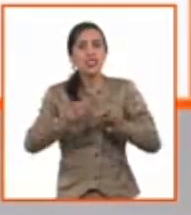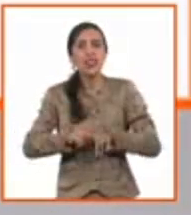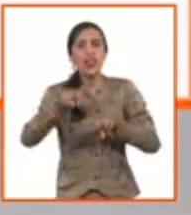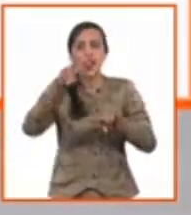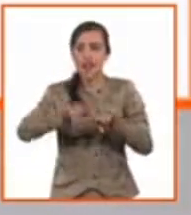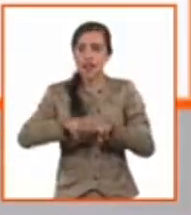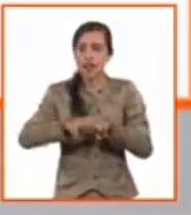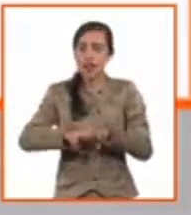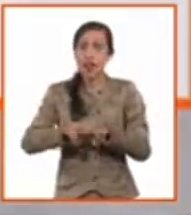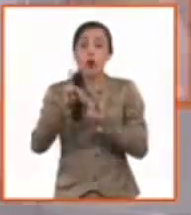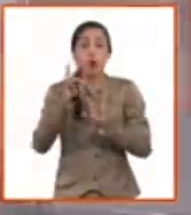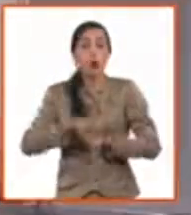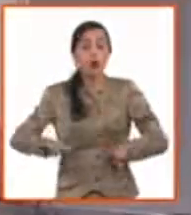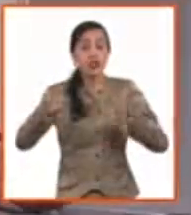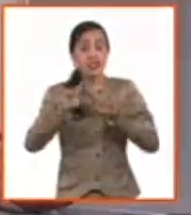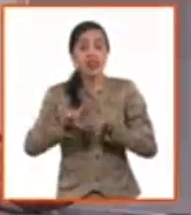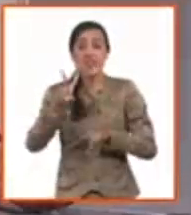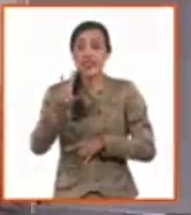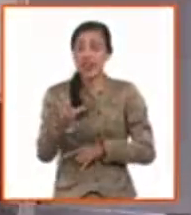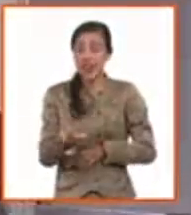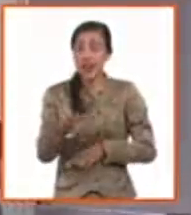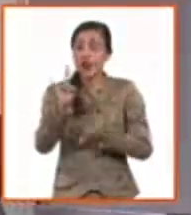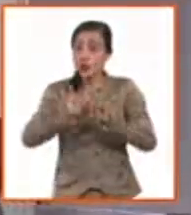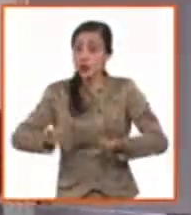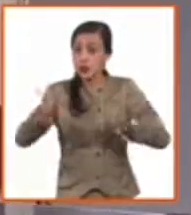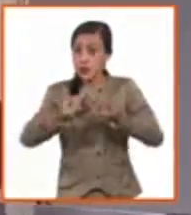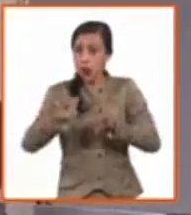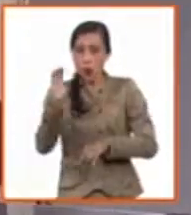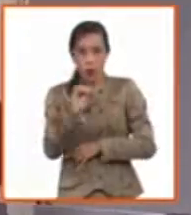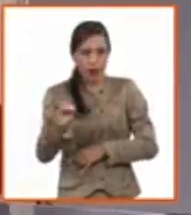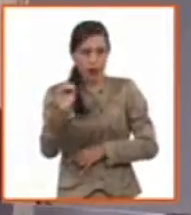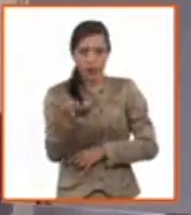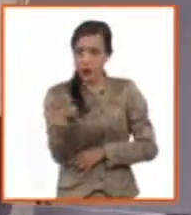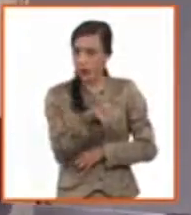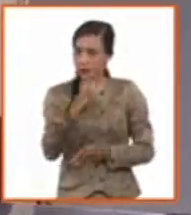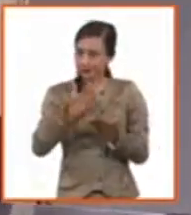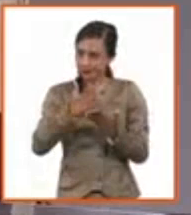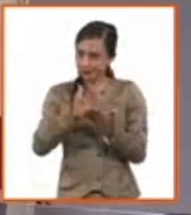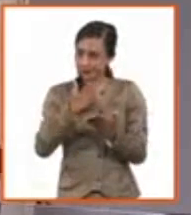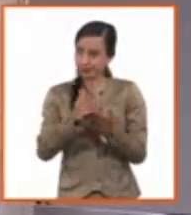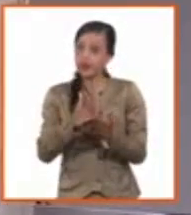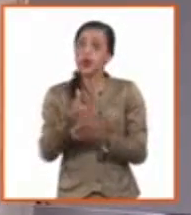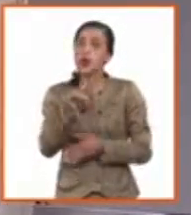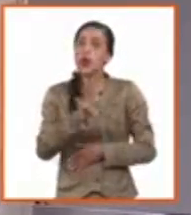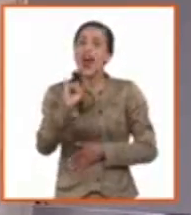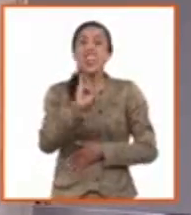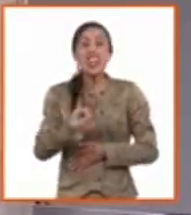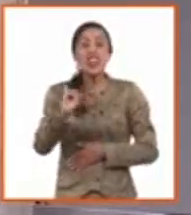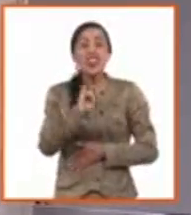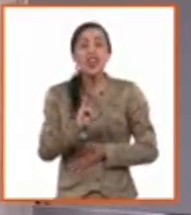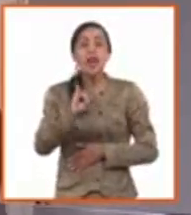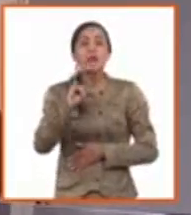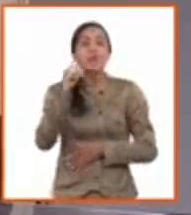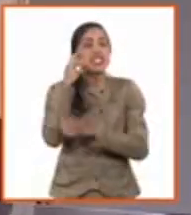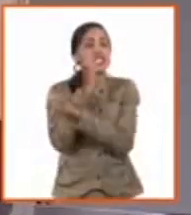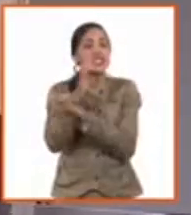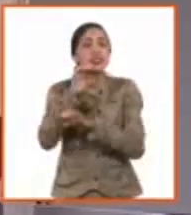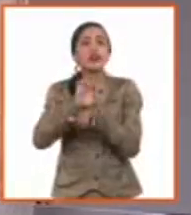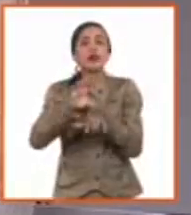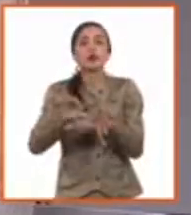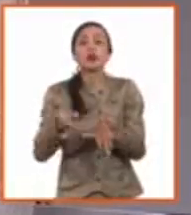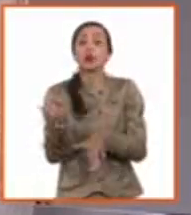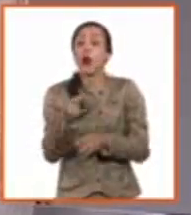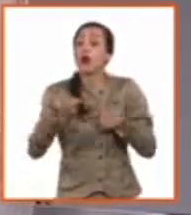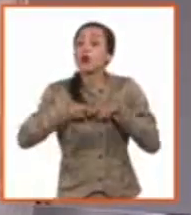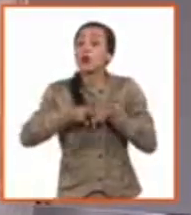en la universidades de vía clara y en la universidad de oriente también y la ingeniería en ciencias de la computación